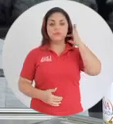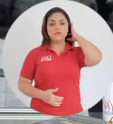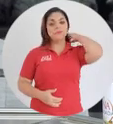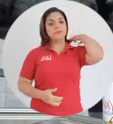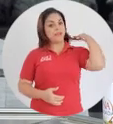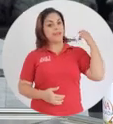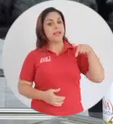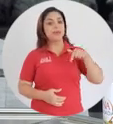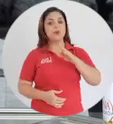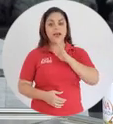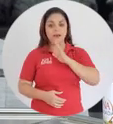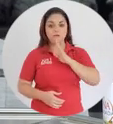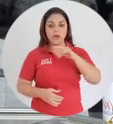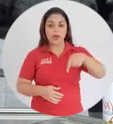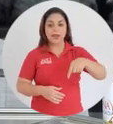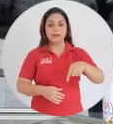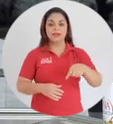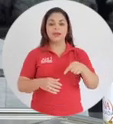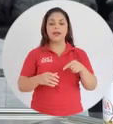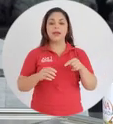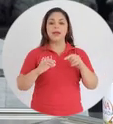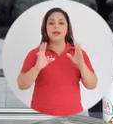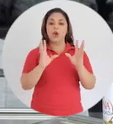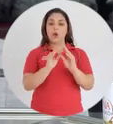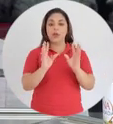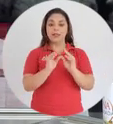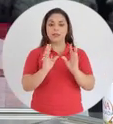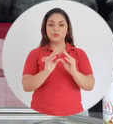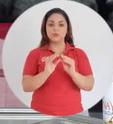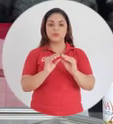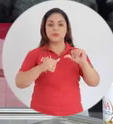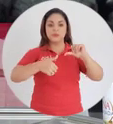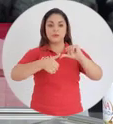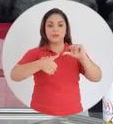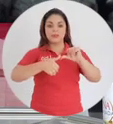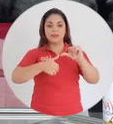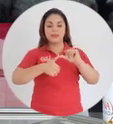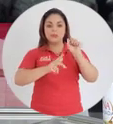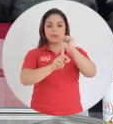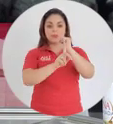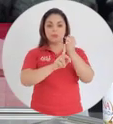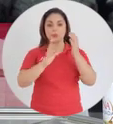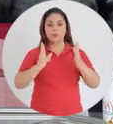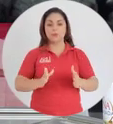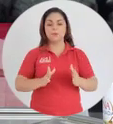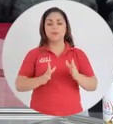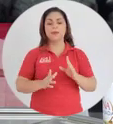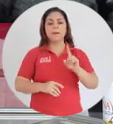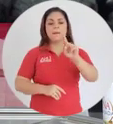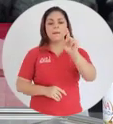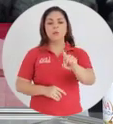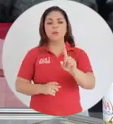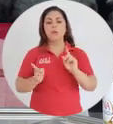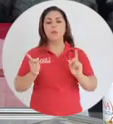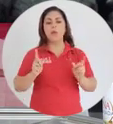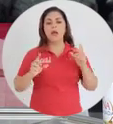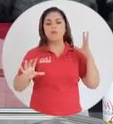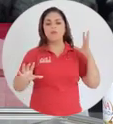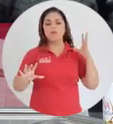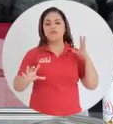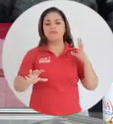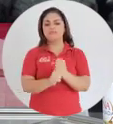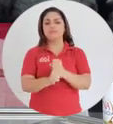región fueron abordadas en este Congreso Centroamericano de Sociología. ¿Cuáles, podríamos decir, en resumen, claro,